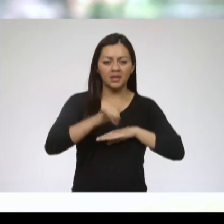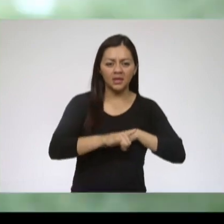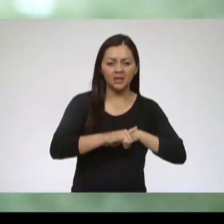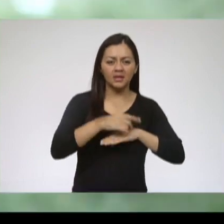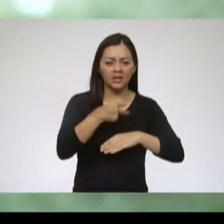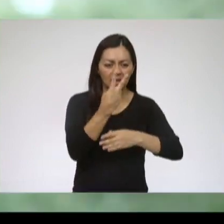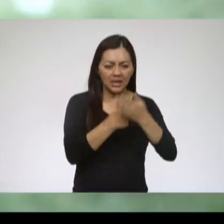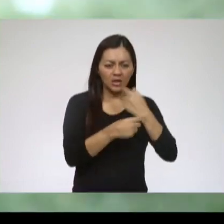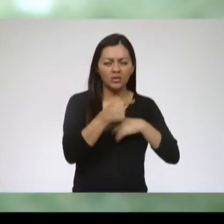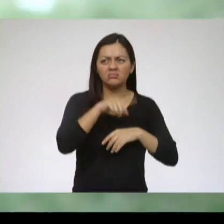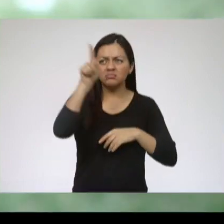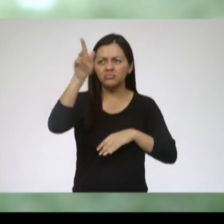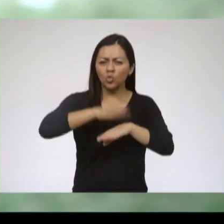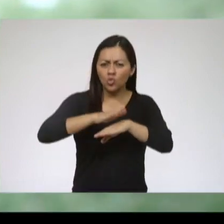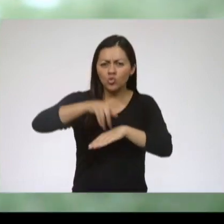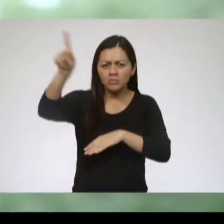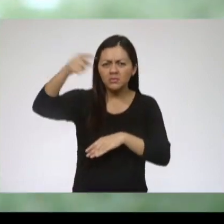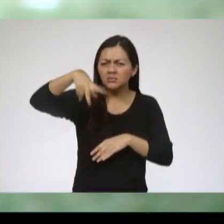por sus hijos y ella no.